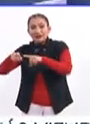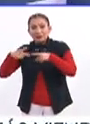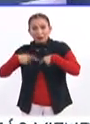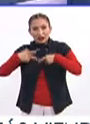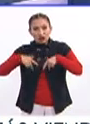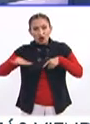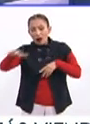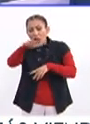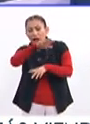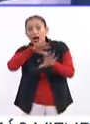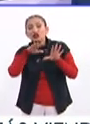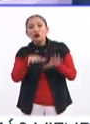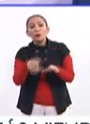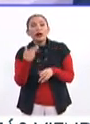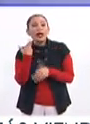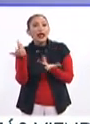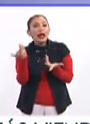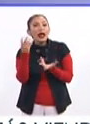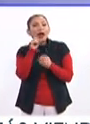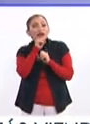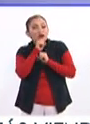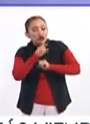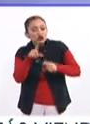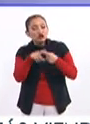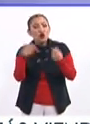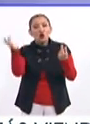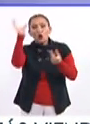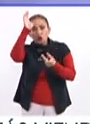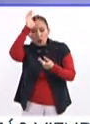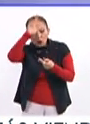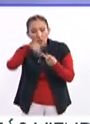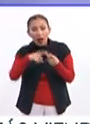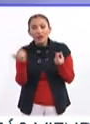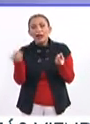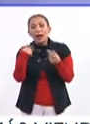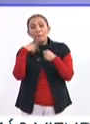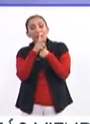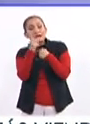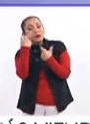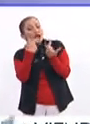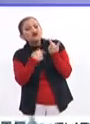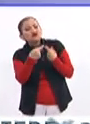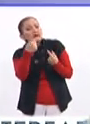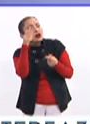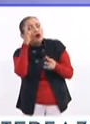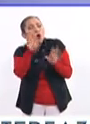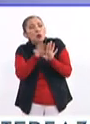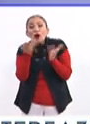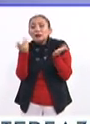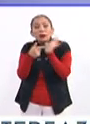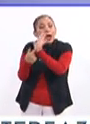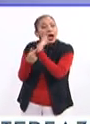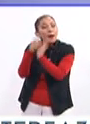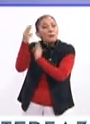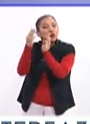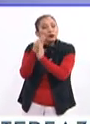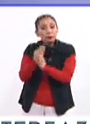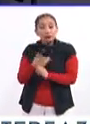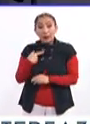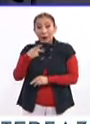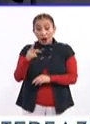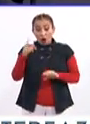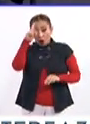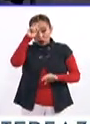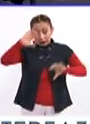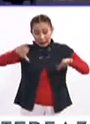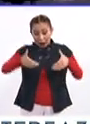actores alrededor de la política, de la difusión de la cultura del país para su proyección internacional. Pero la creación